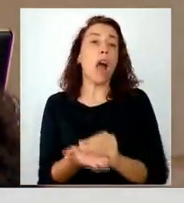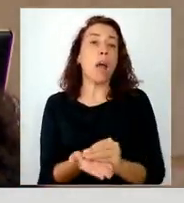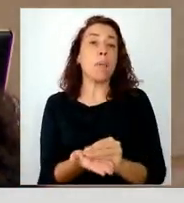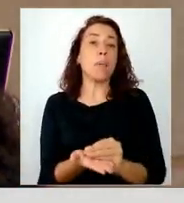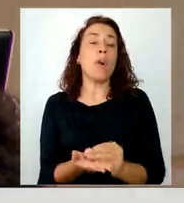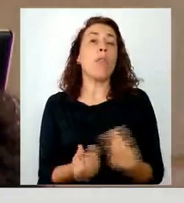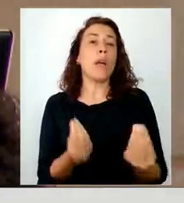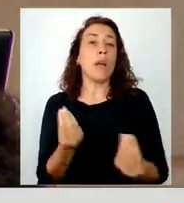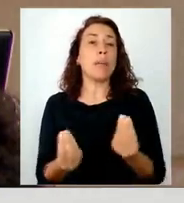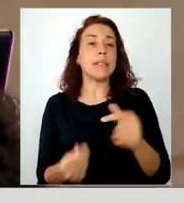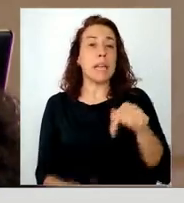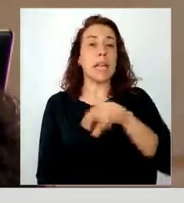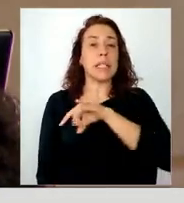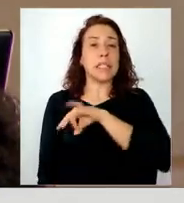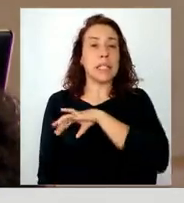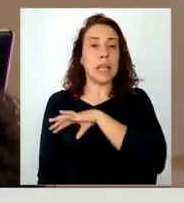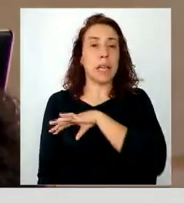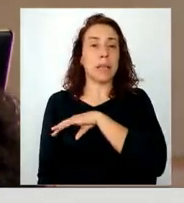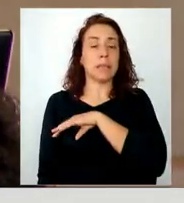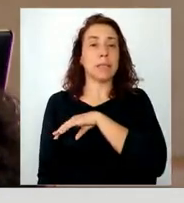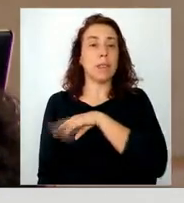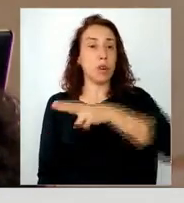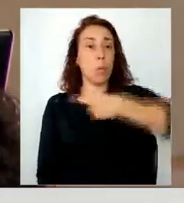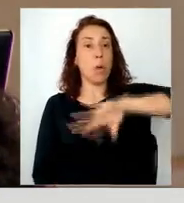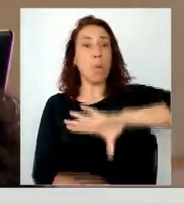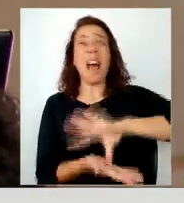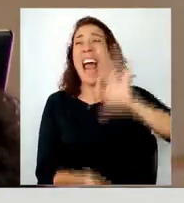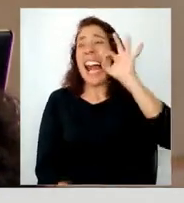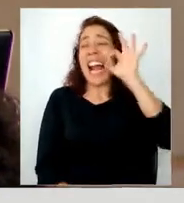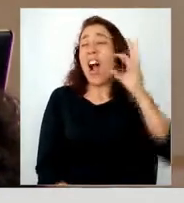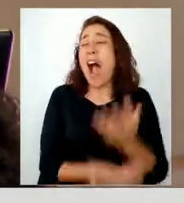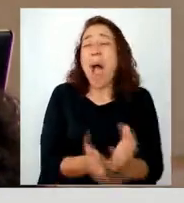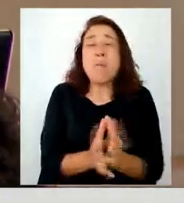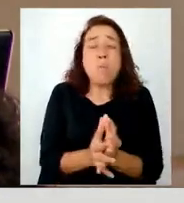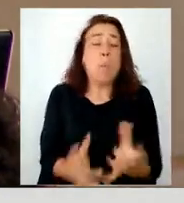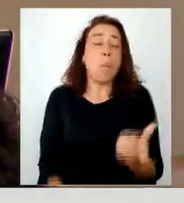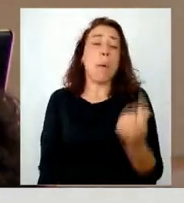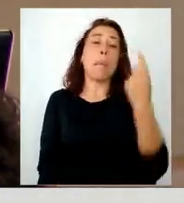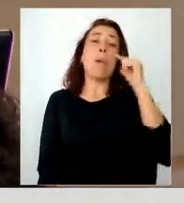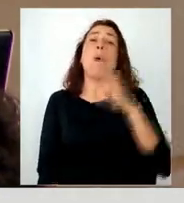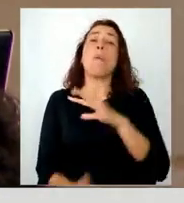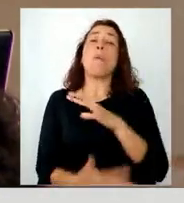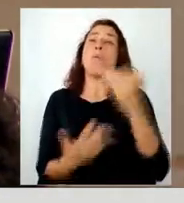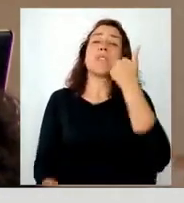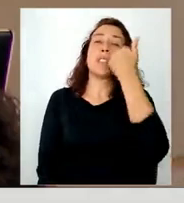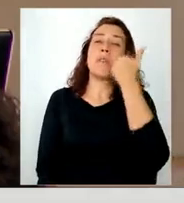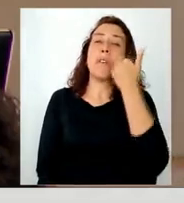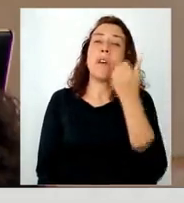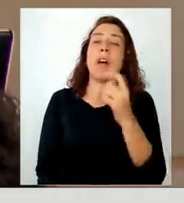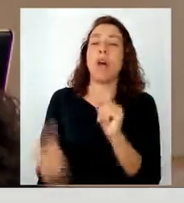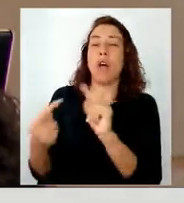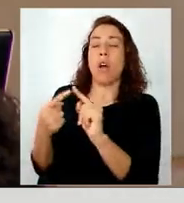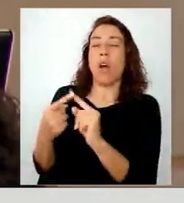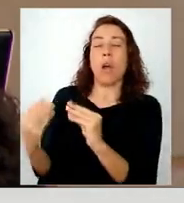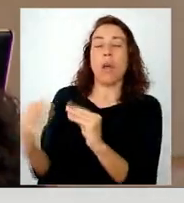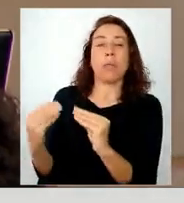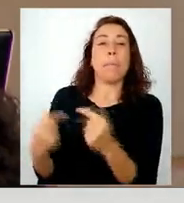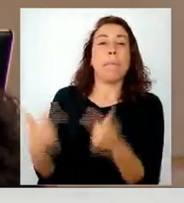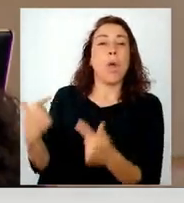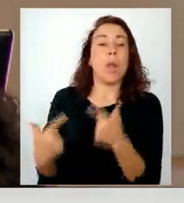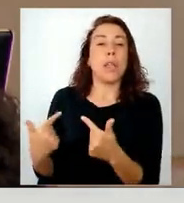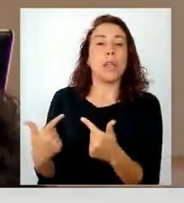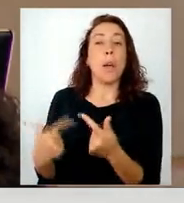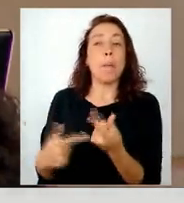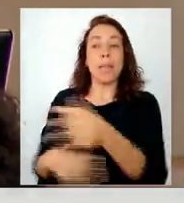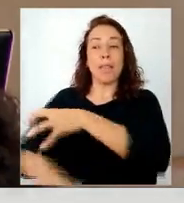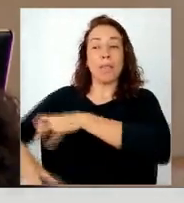Chile nuestro país es rico y tiene mucha plata pero aquí hay mucha Sinvergüenza operador político que saca esta plata de todas y